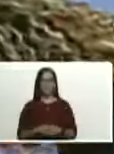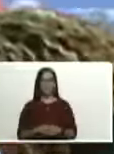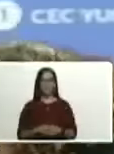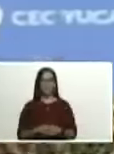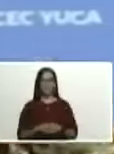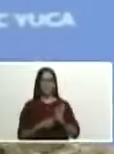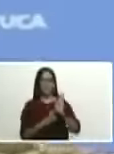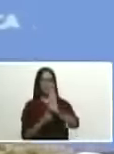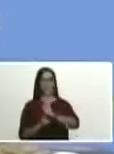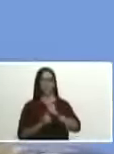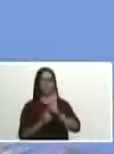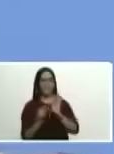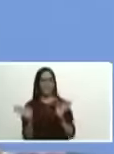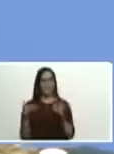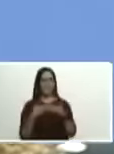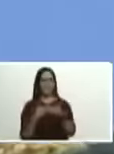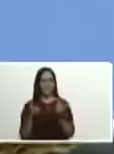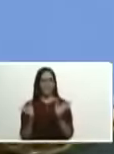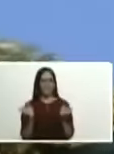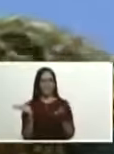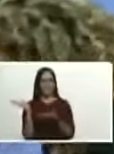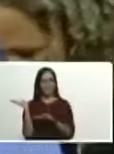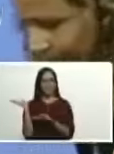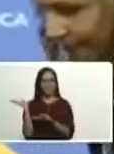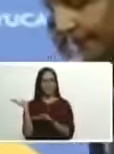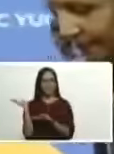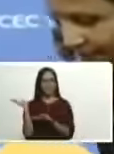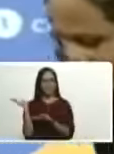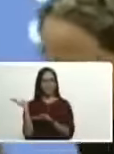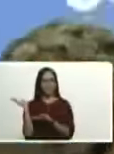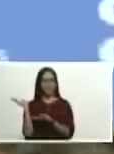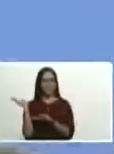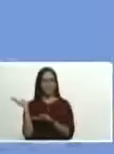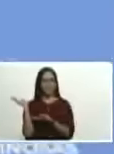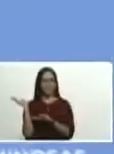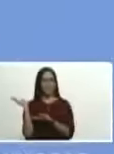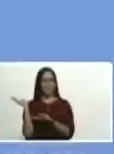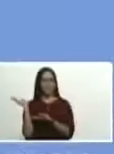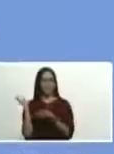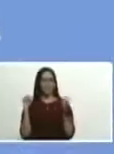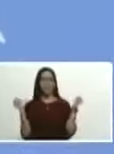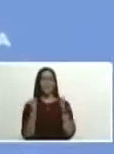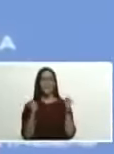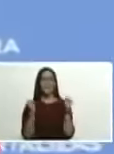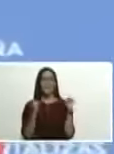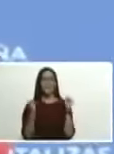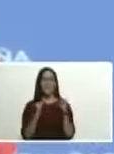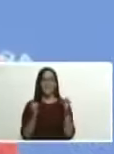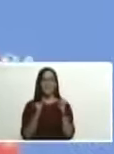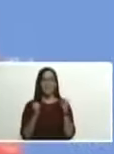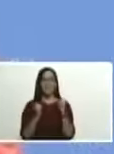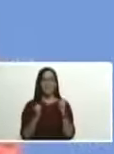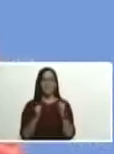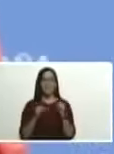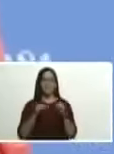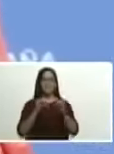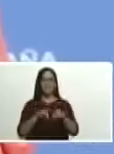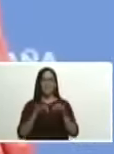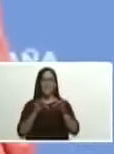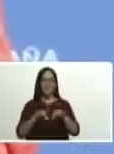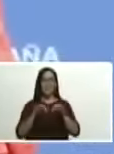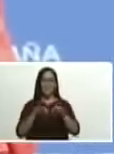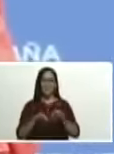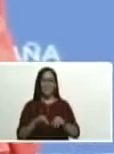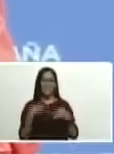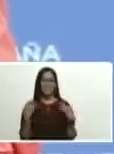a mostrar la cesta aquí, camarógrafo. Mira. De Mérida. Semilla